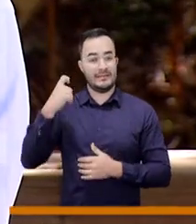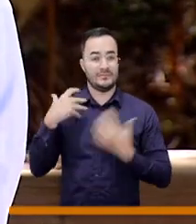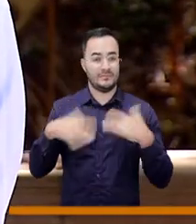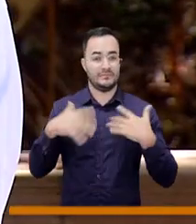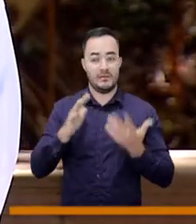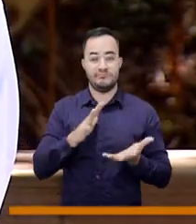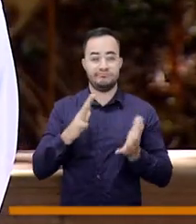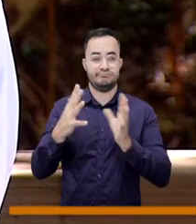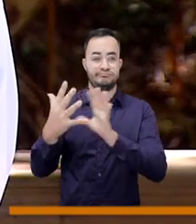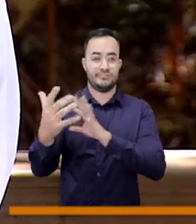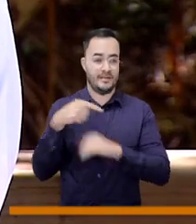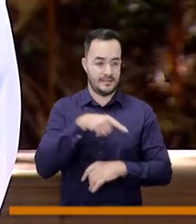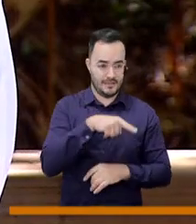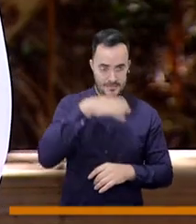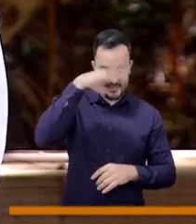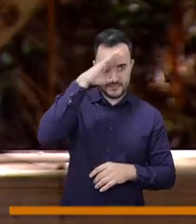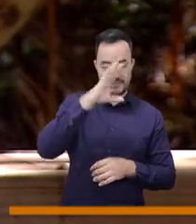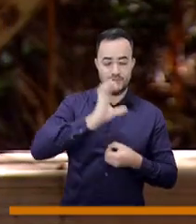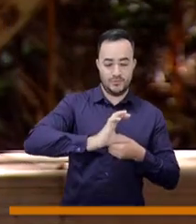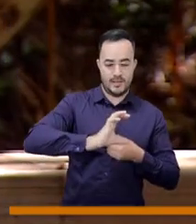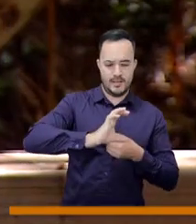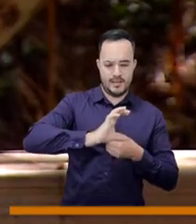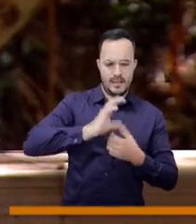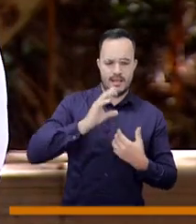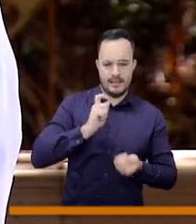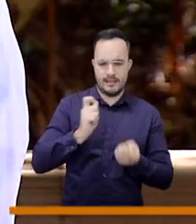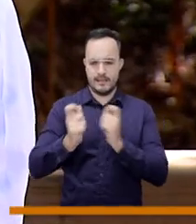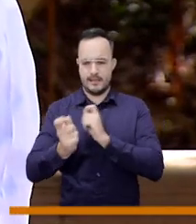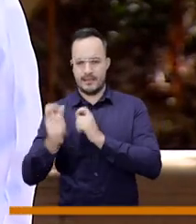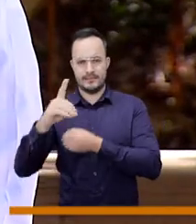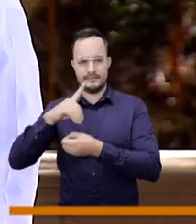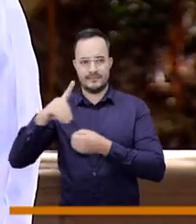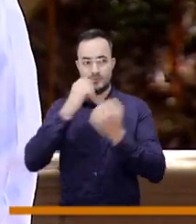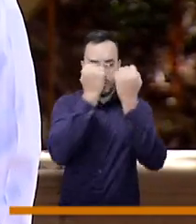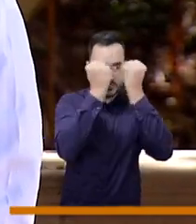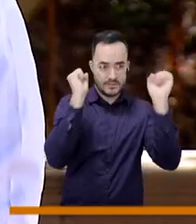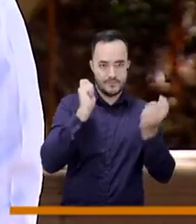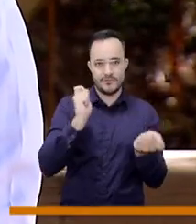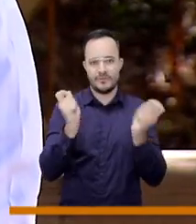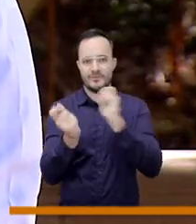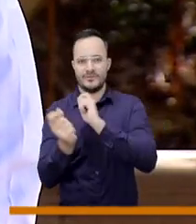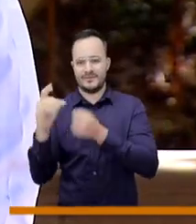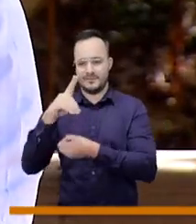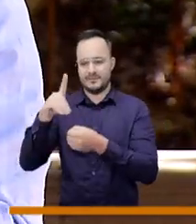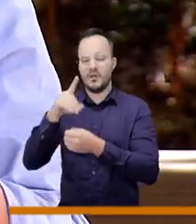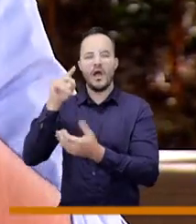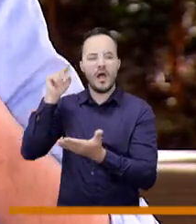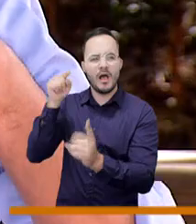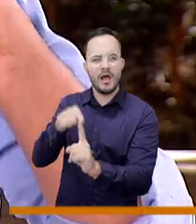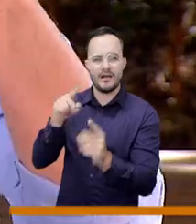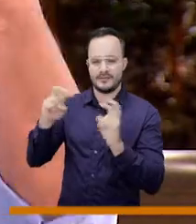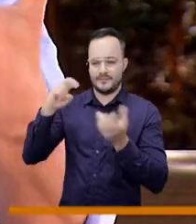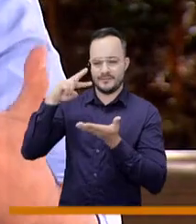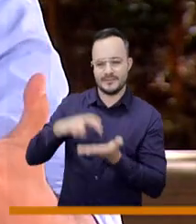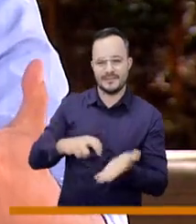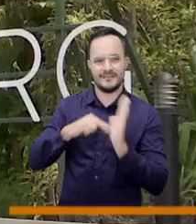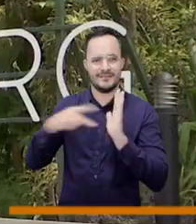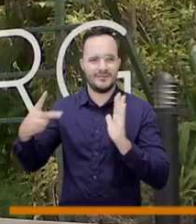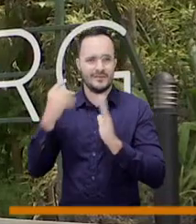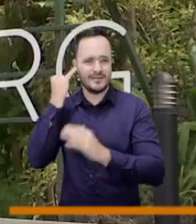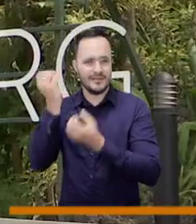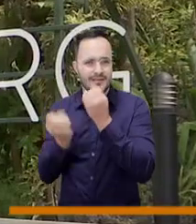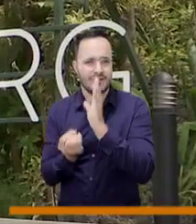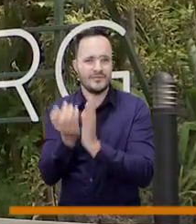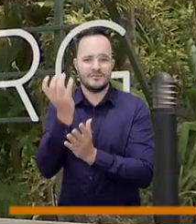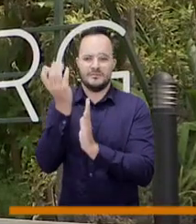ciudad, de una ciudad como Medellín a ser un distrito de ciencia, tecnología e innovación, donde queremos precisamente estimular la